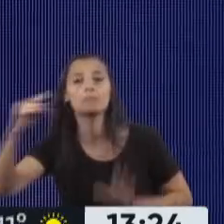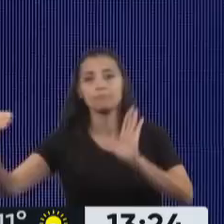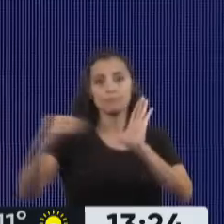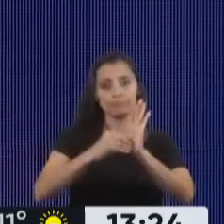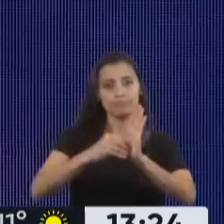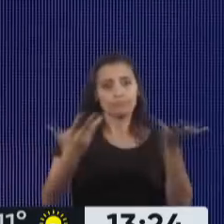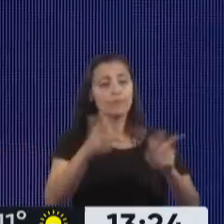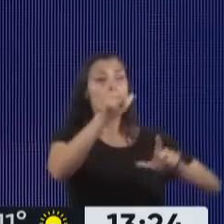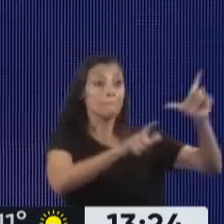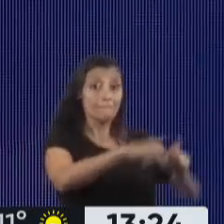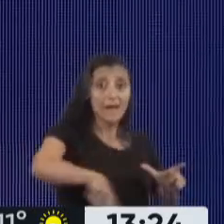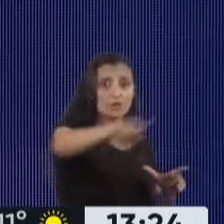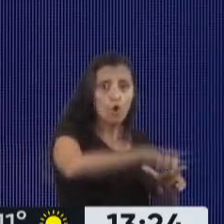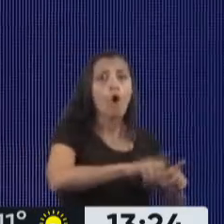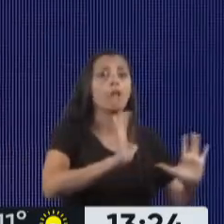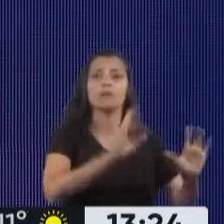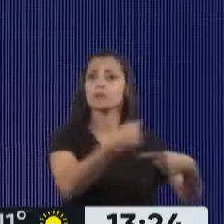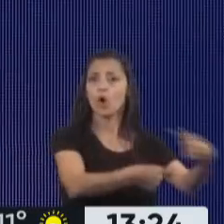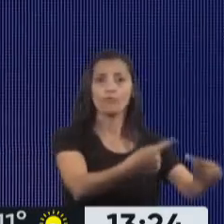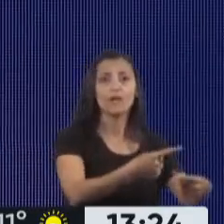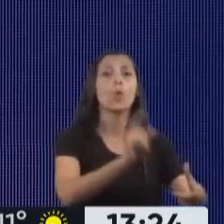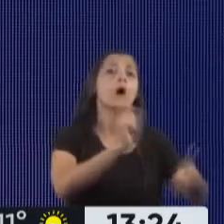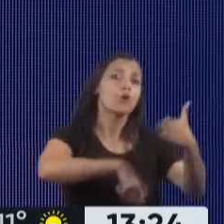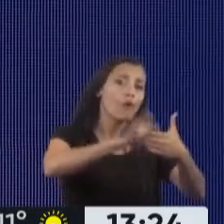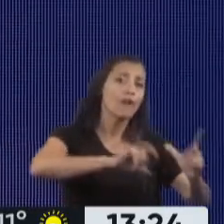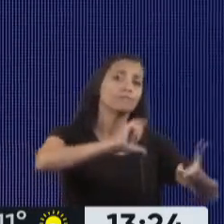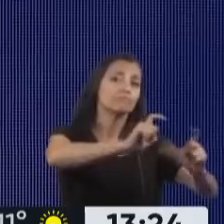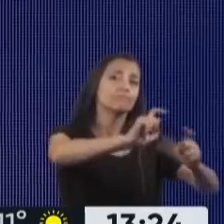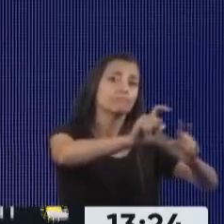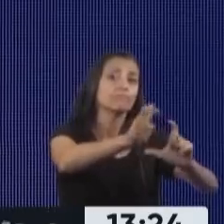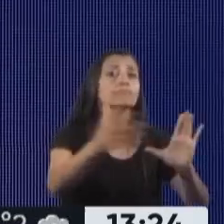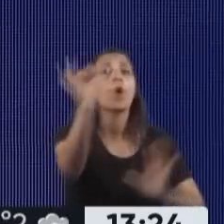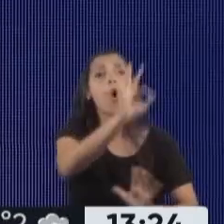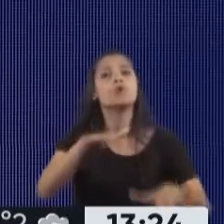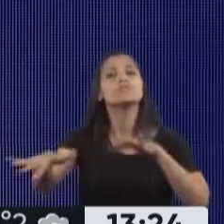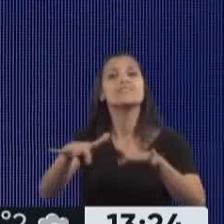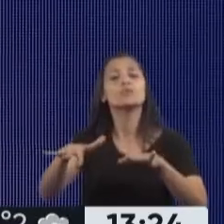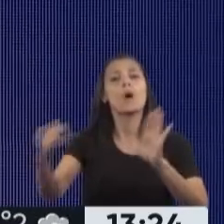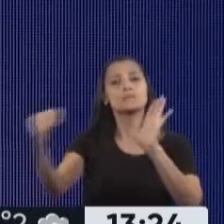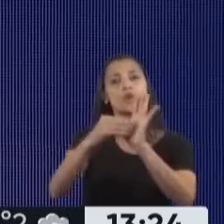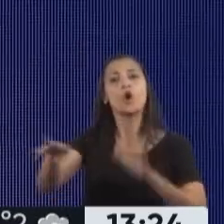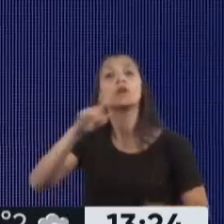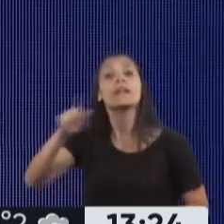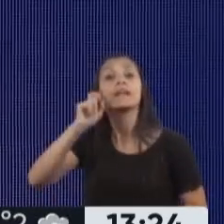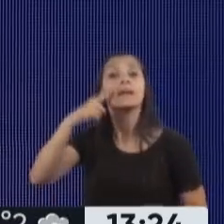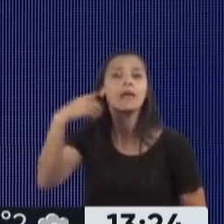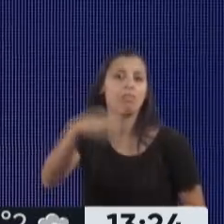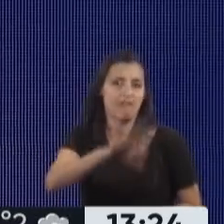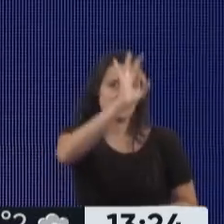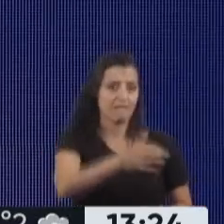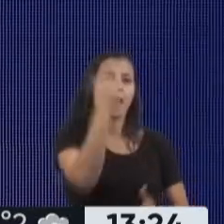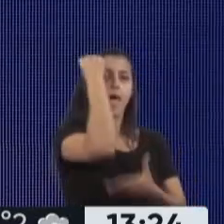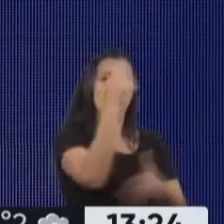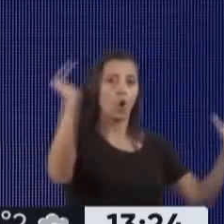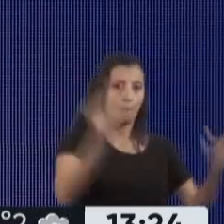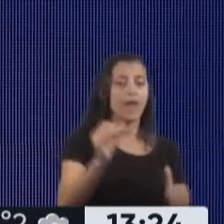que sean los que siguen los contratos de RIGI, las situaciones de RIGI, van a tener que saber de micro, van a